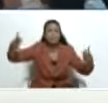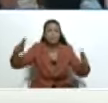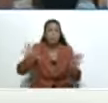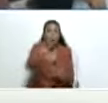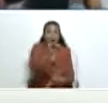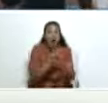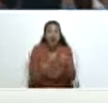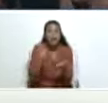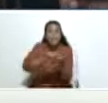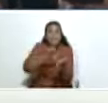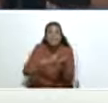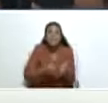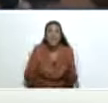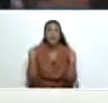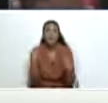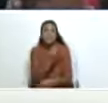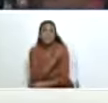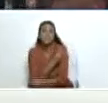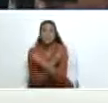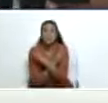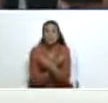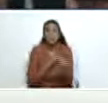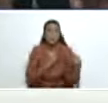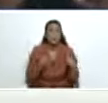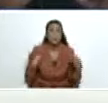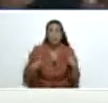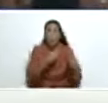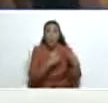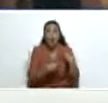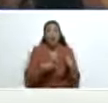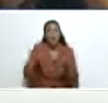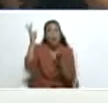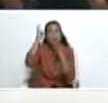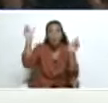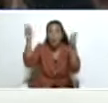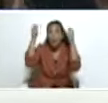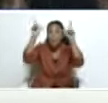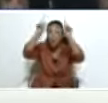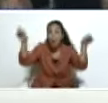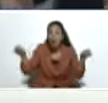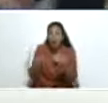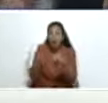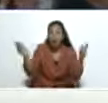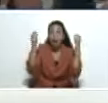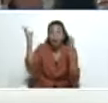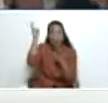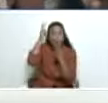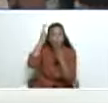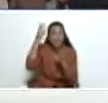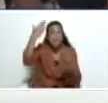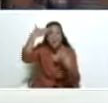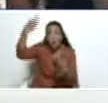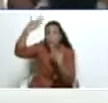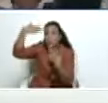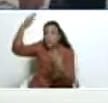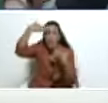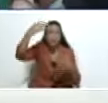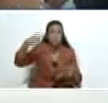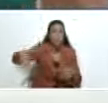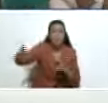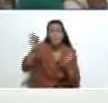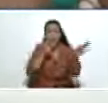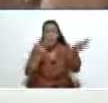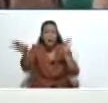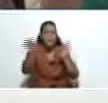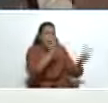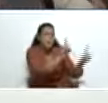cartas que tenía la gente, un cartelito de los pueblos indígenas del Apure, bien bonito. Y saludamos a toda esa gente por aquí y por